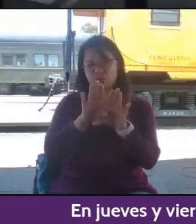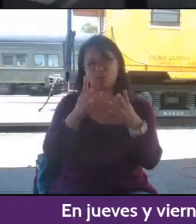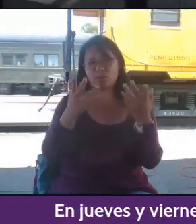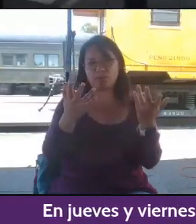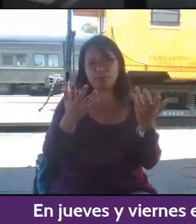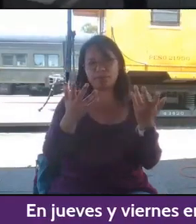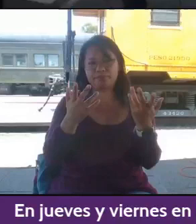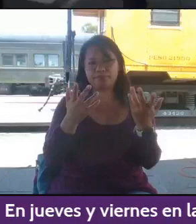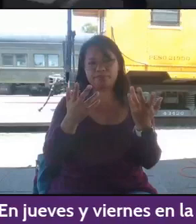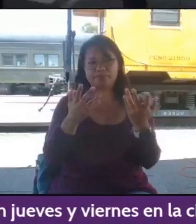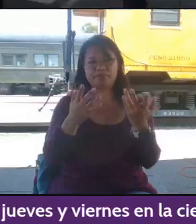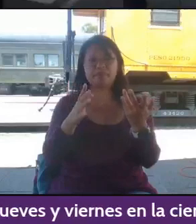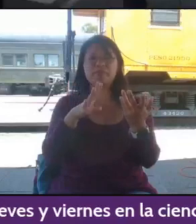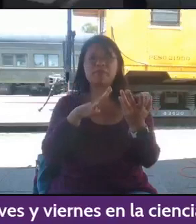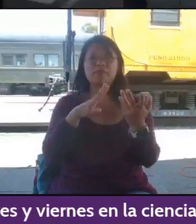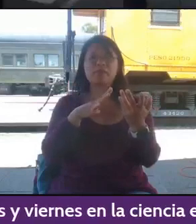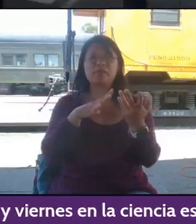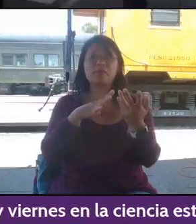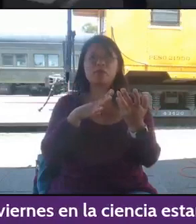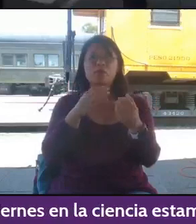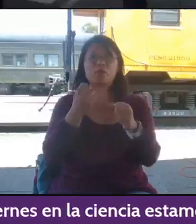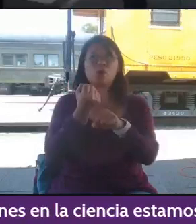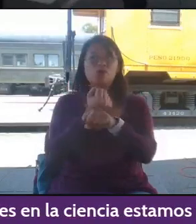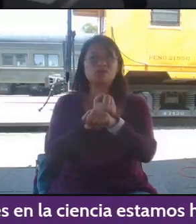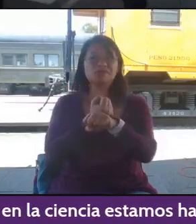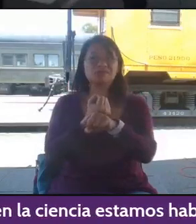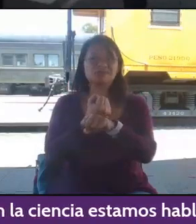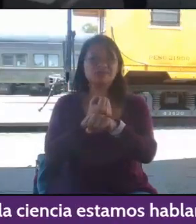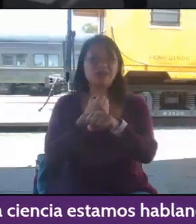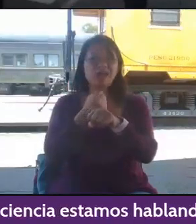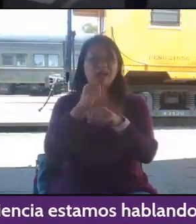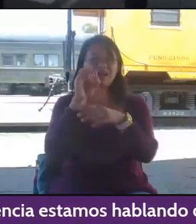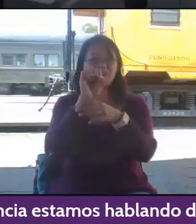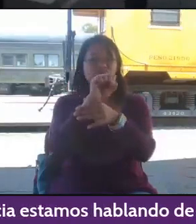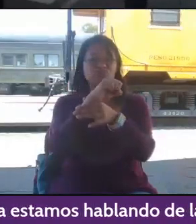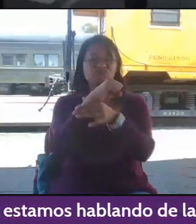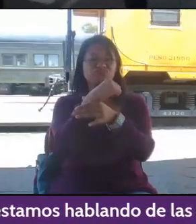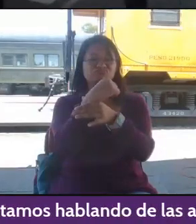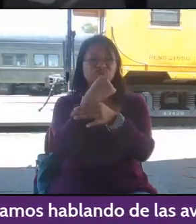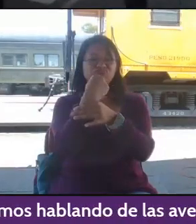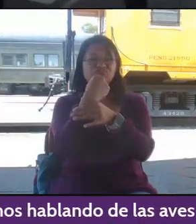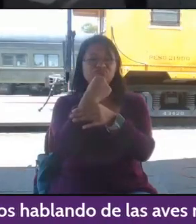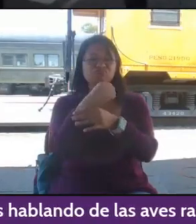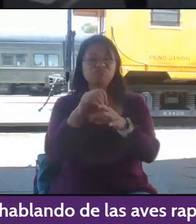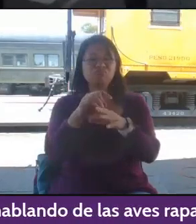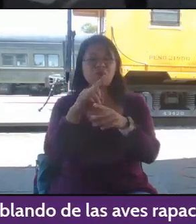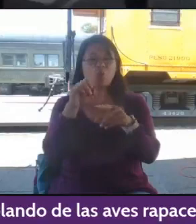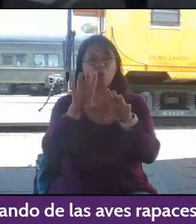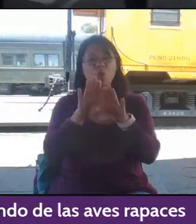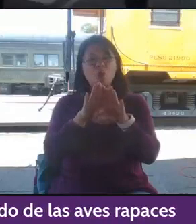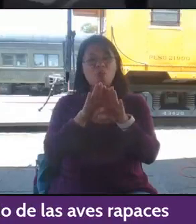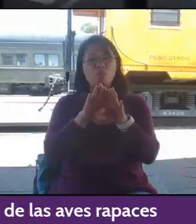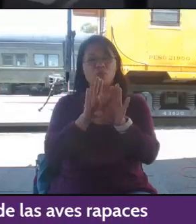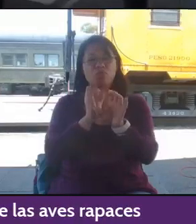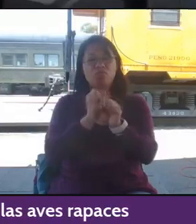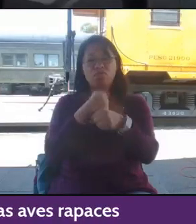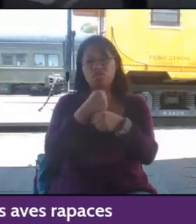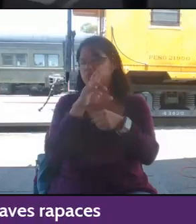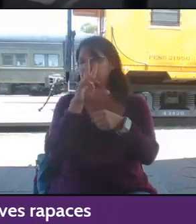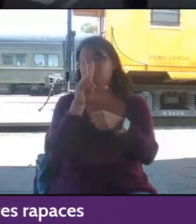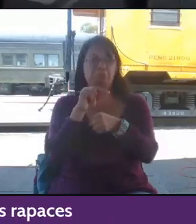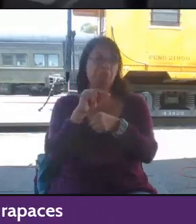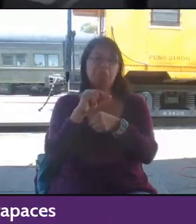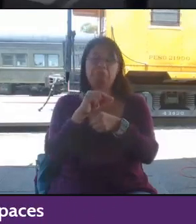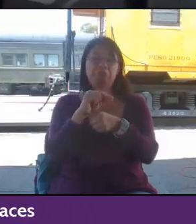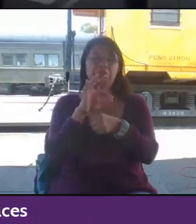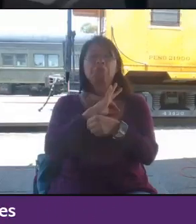y tienen la irrigación sanguínea acomodada de tal manera que a la hora de girar no se pellizca ni se machuca. Y les funciona también, todas